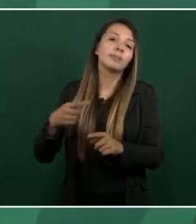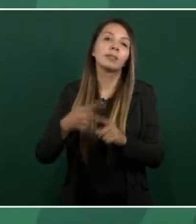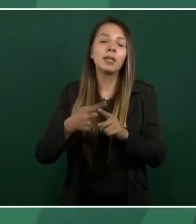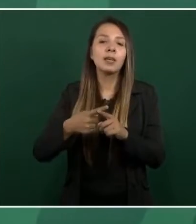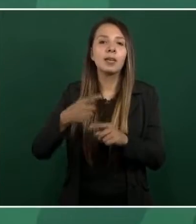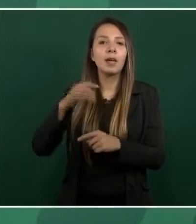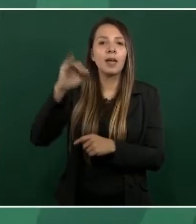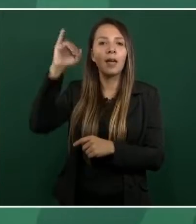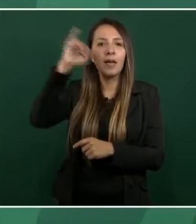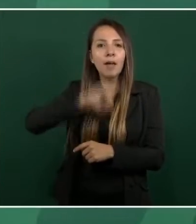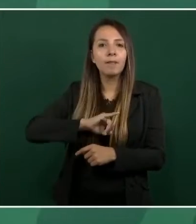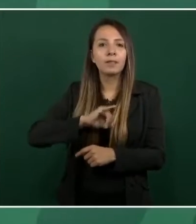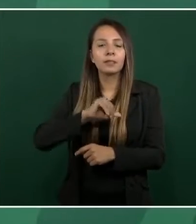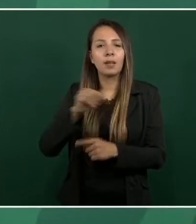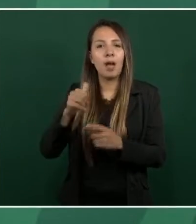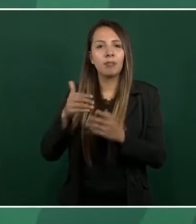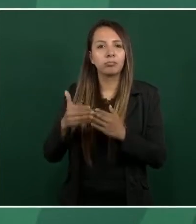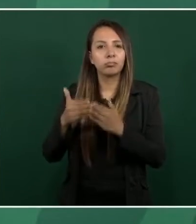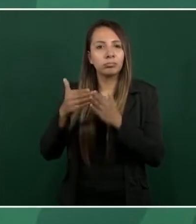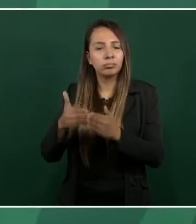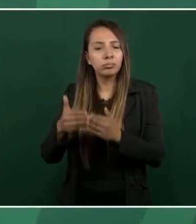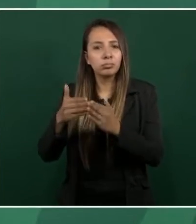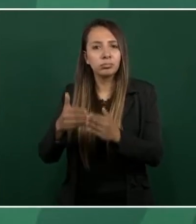militar, de zona naval,